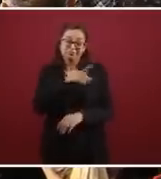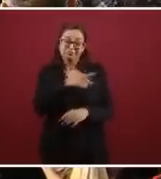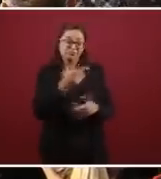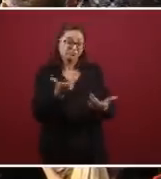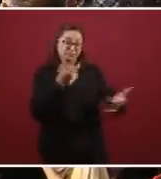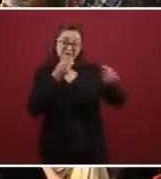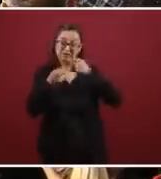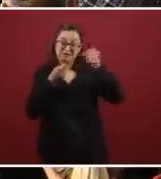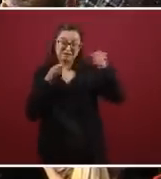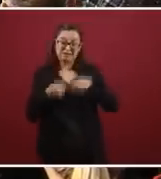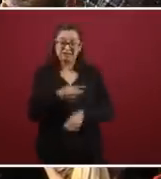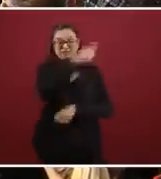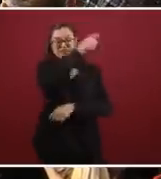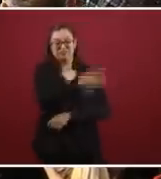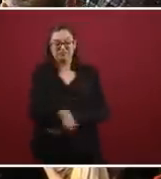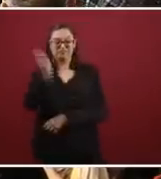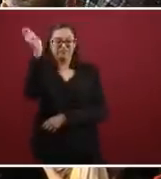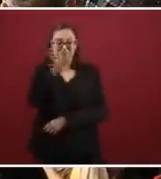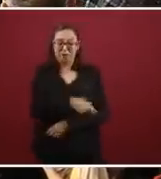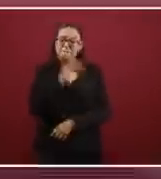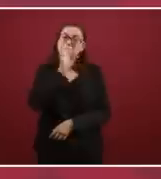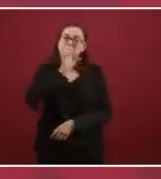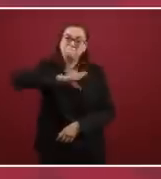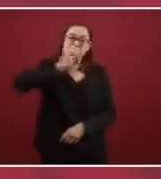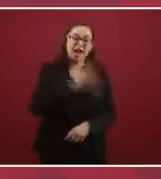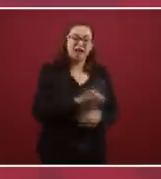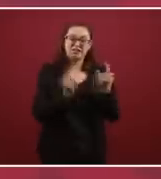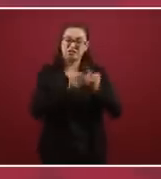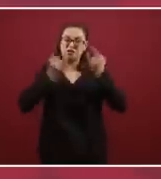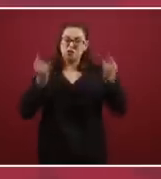prensa nacional en la historia.